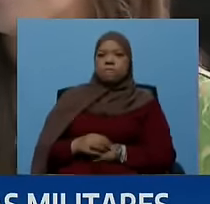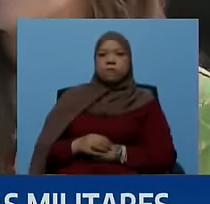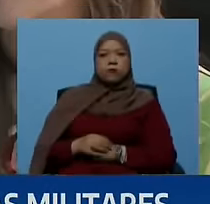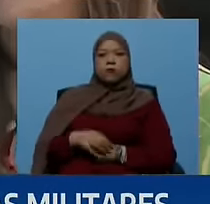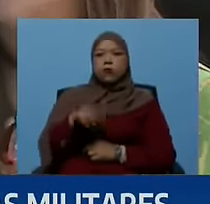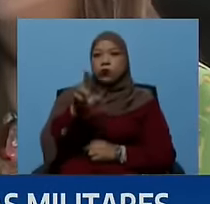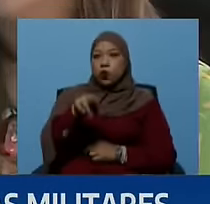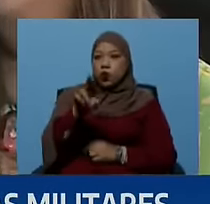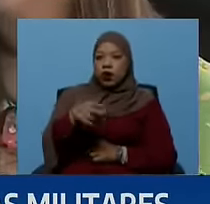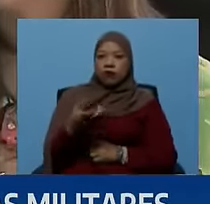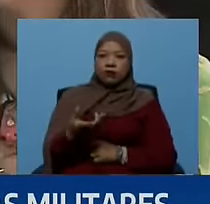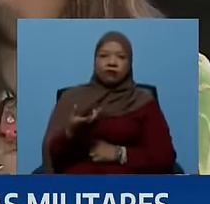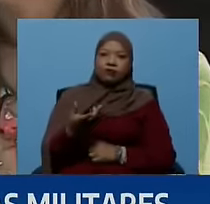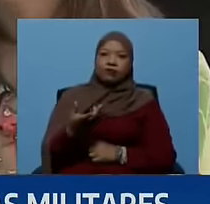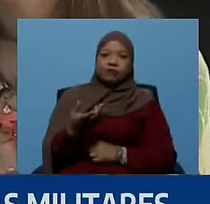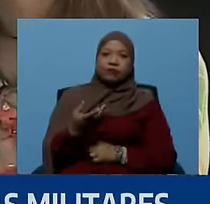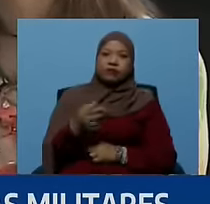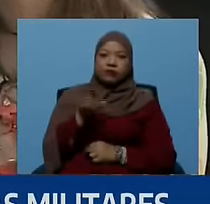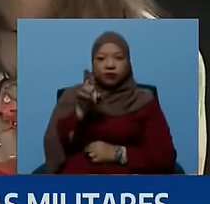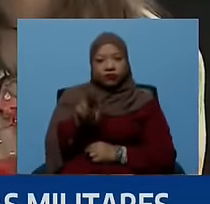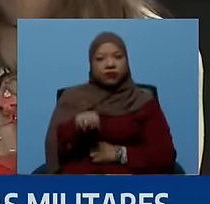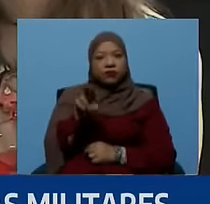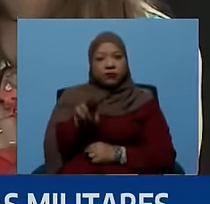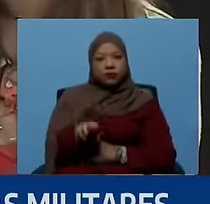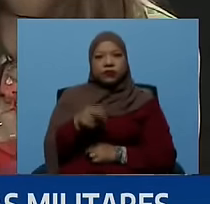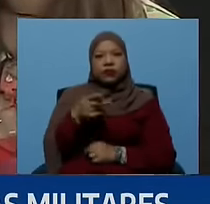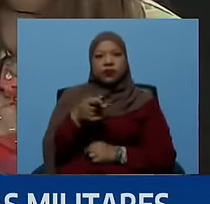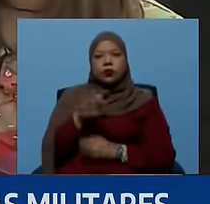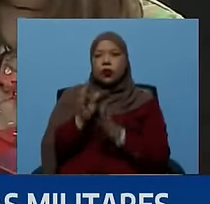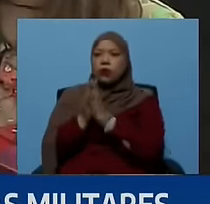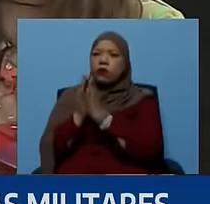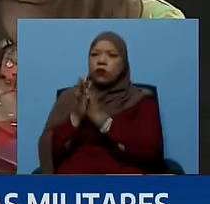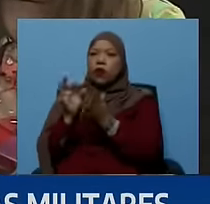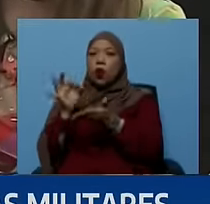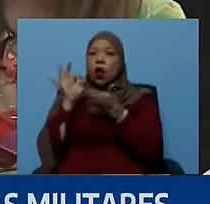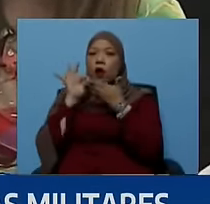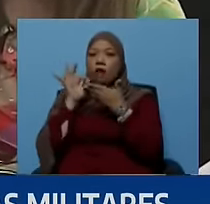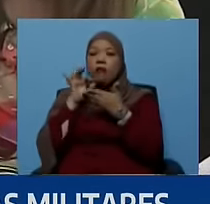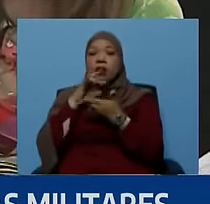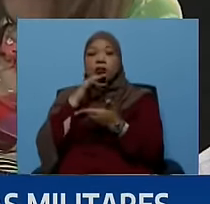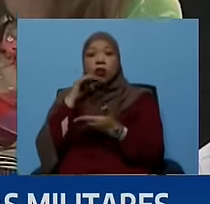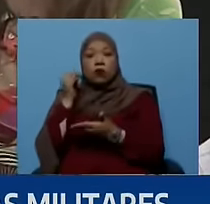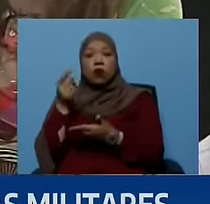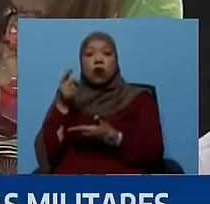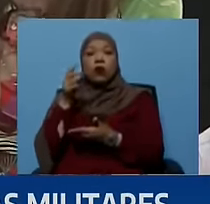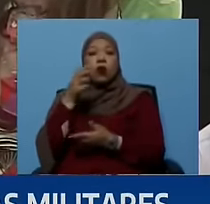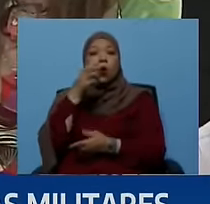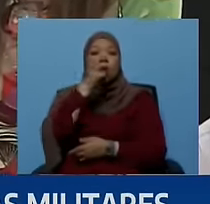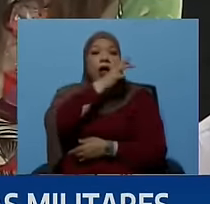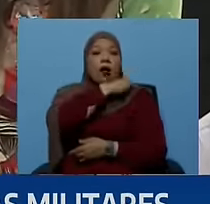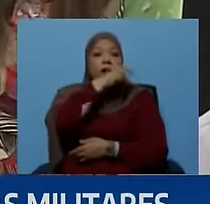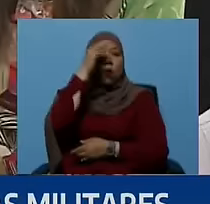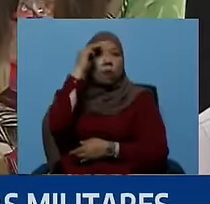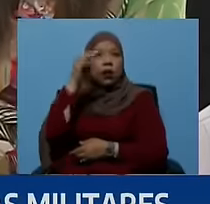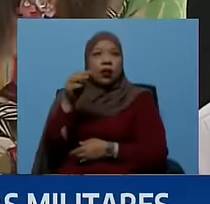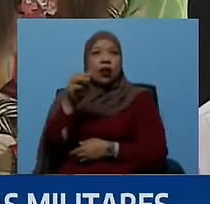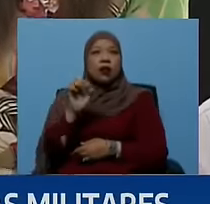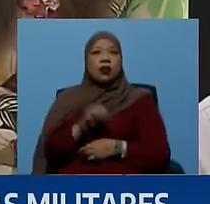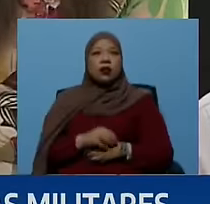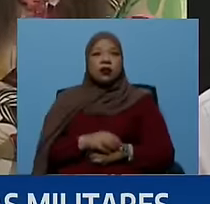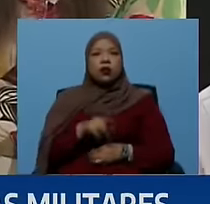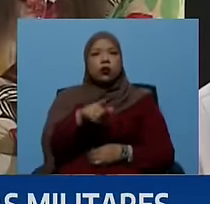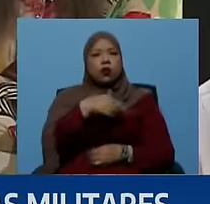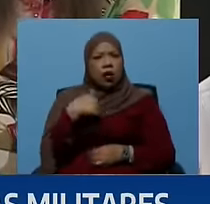nosotros poder con nosotros trele un cafecito a padrino también vale quieres un cafecito